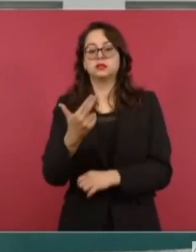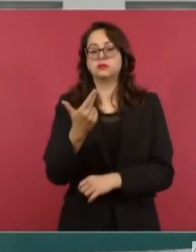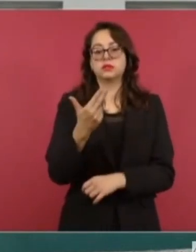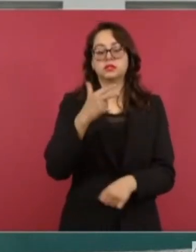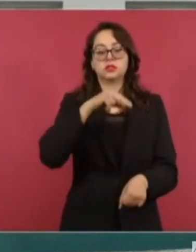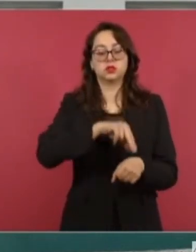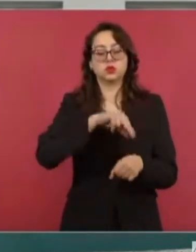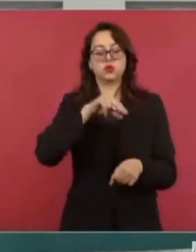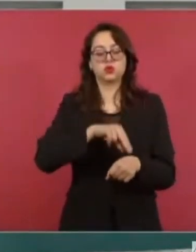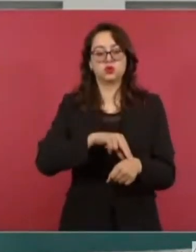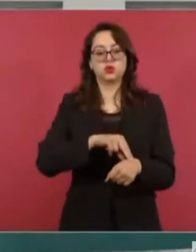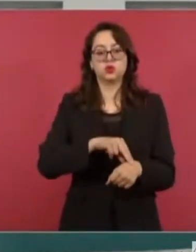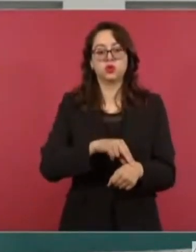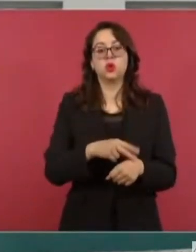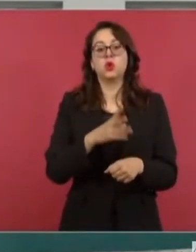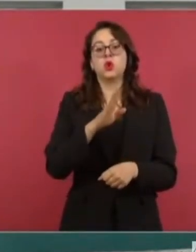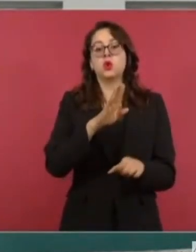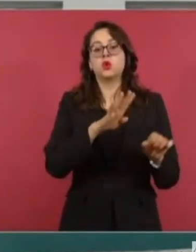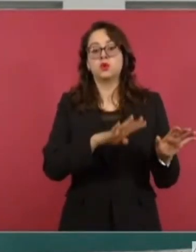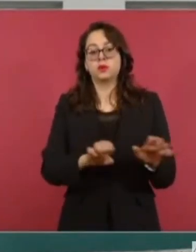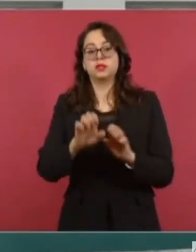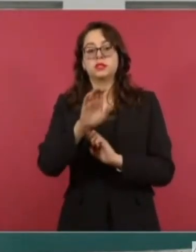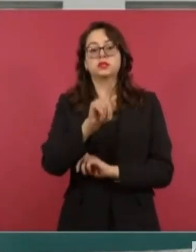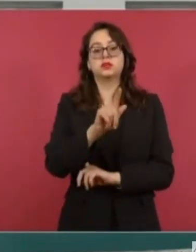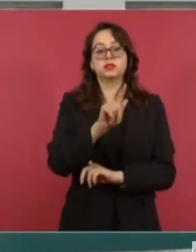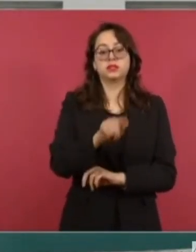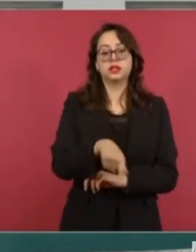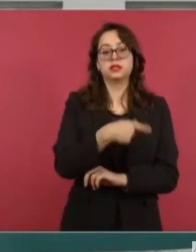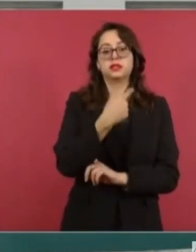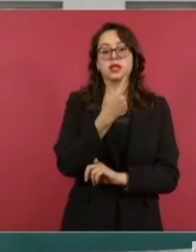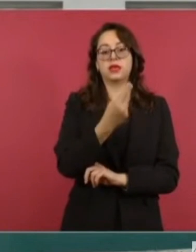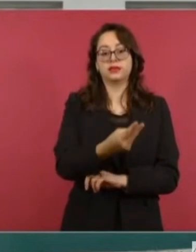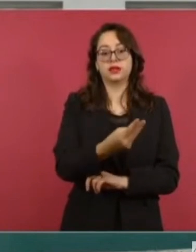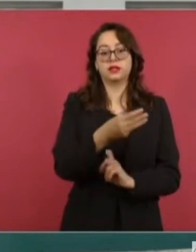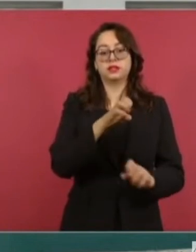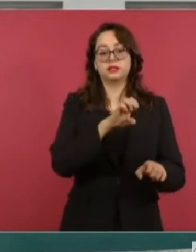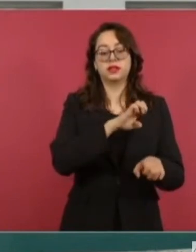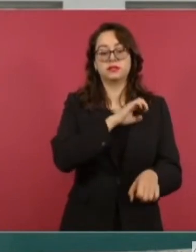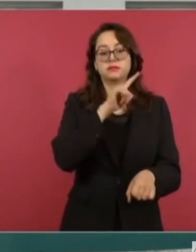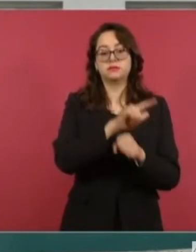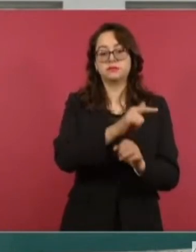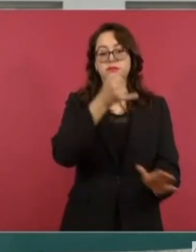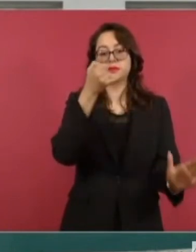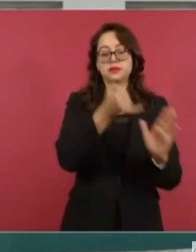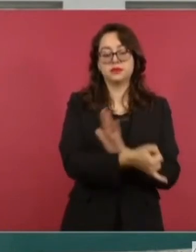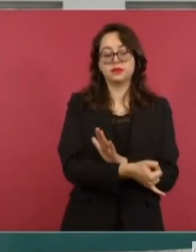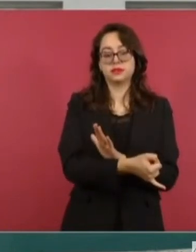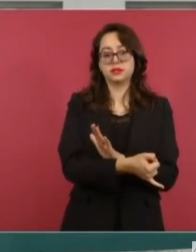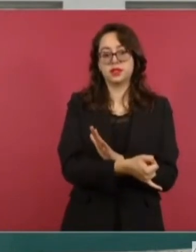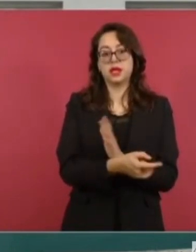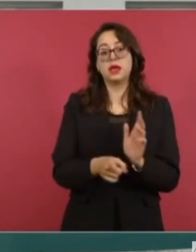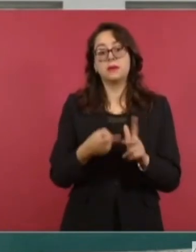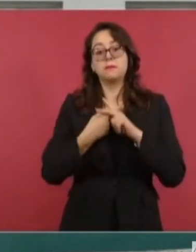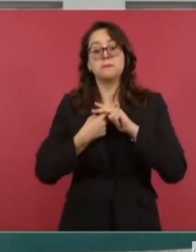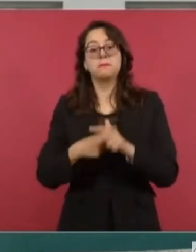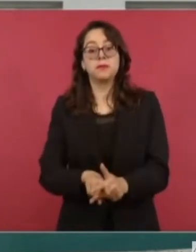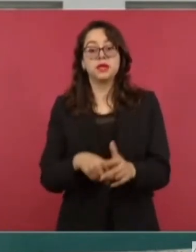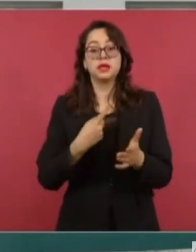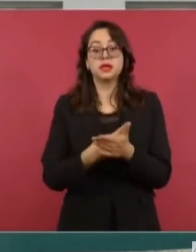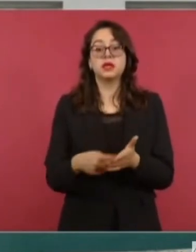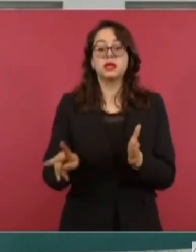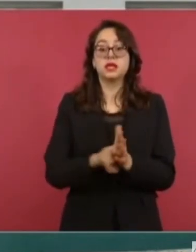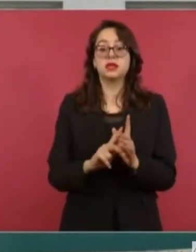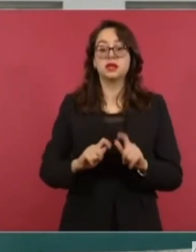2,625 médicos, de los cuales 973 son especialistas. Ahí en Hidalgo se inicia el proceso